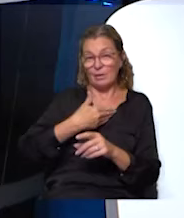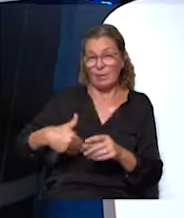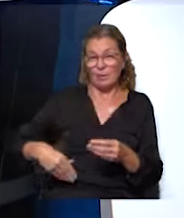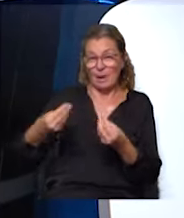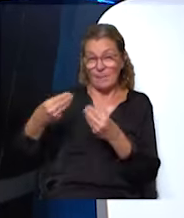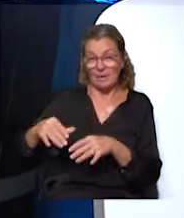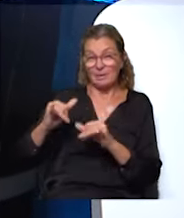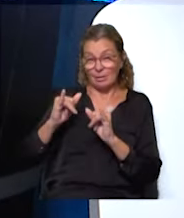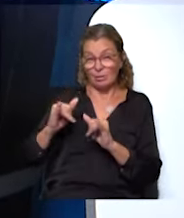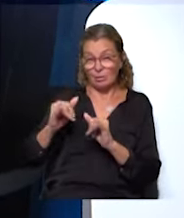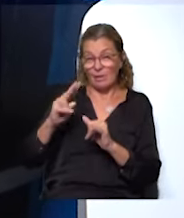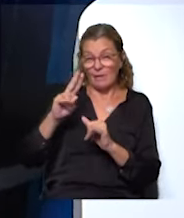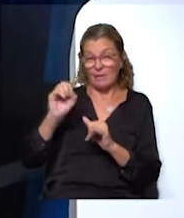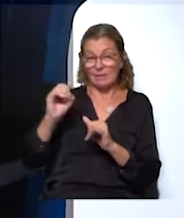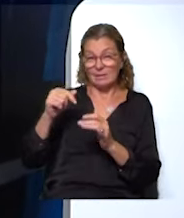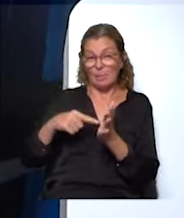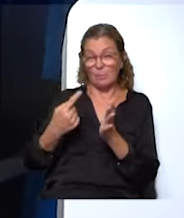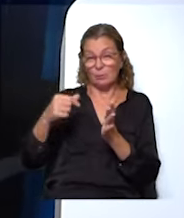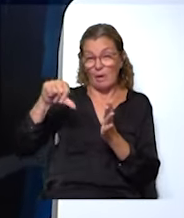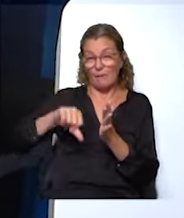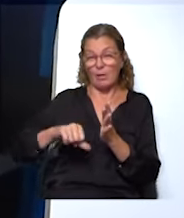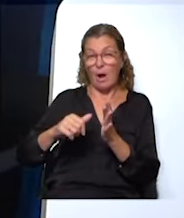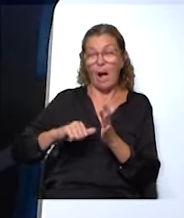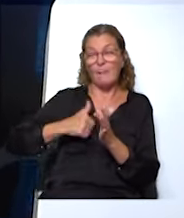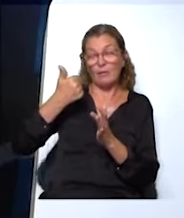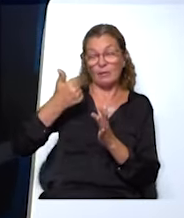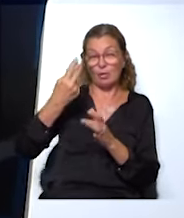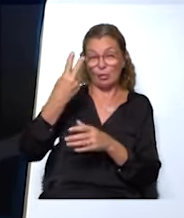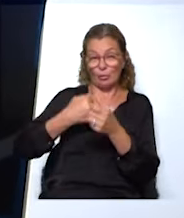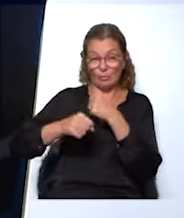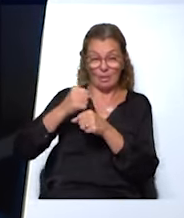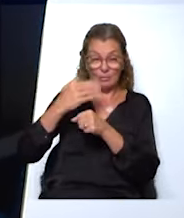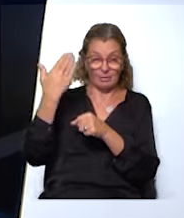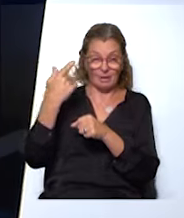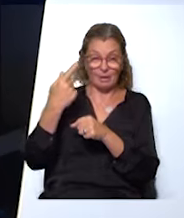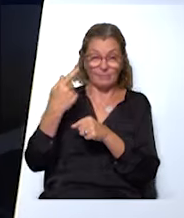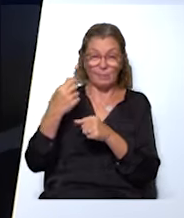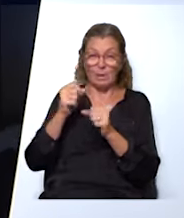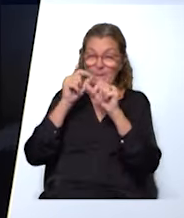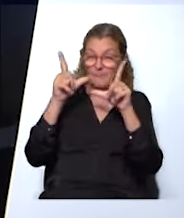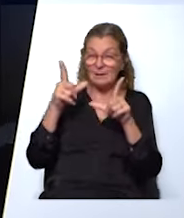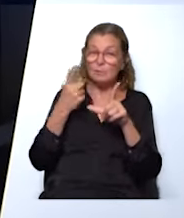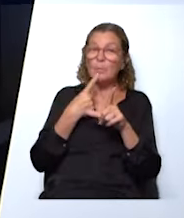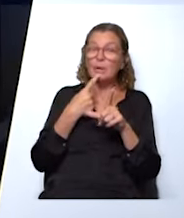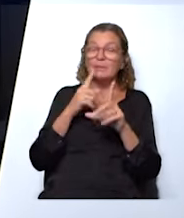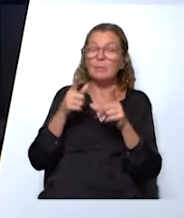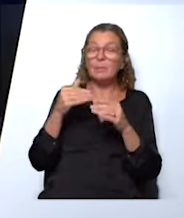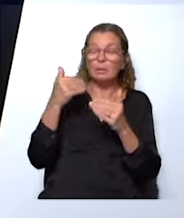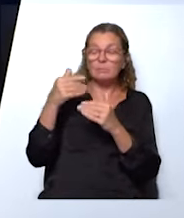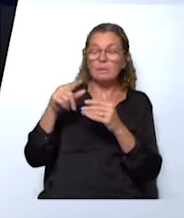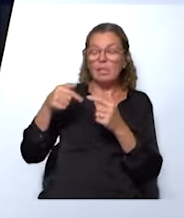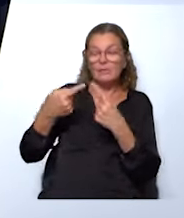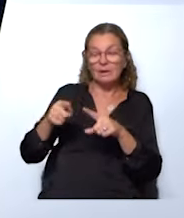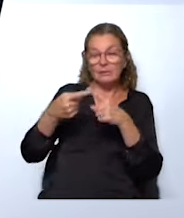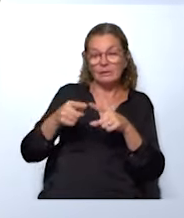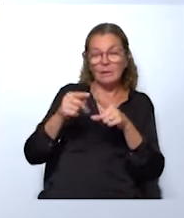perdido pie Sí está 20 puntos abajo de la aprobación que tenía hace 2 años por el impacto de sus políticas y por todos estos hechos